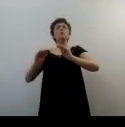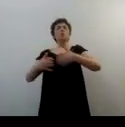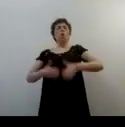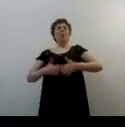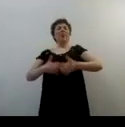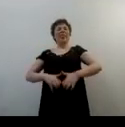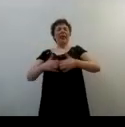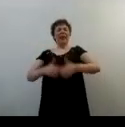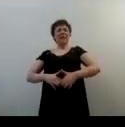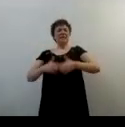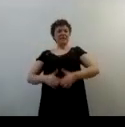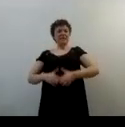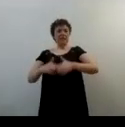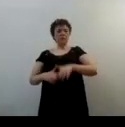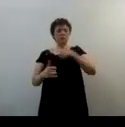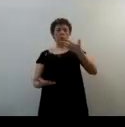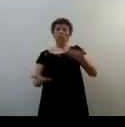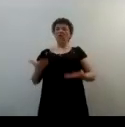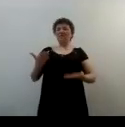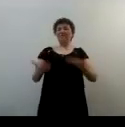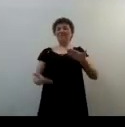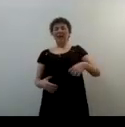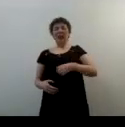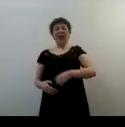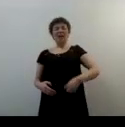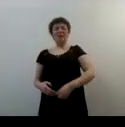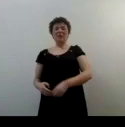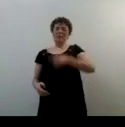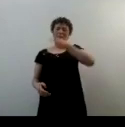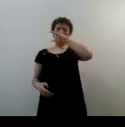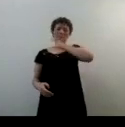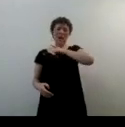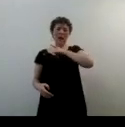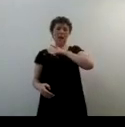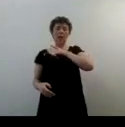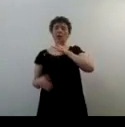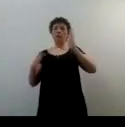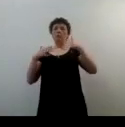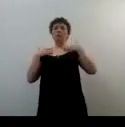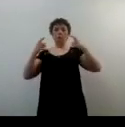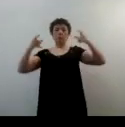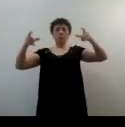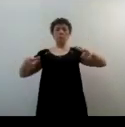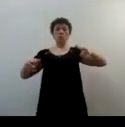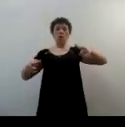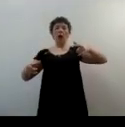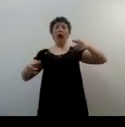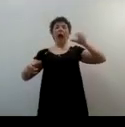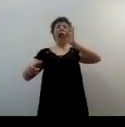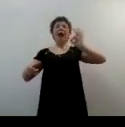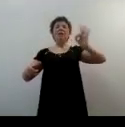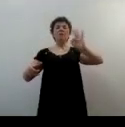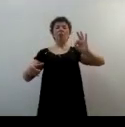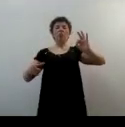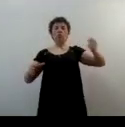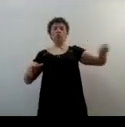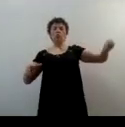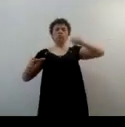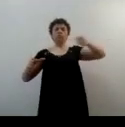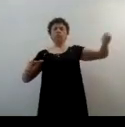probablemente tiene ese desequilibrio en la microbiota, que de repente se come un plato de garbanzos y no se come un cacito, se come un plato de